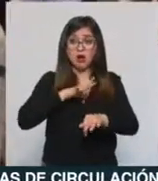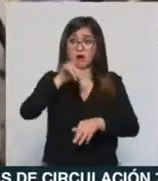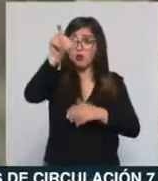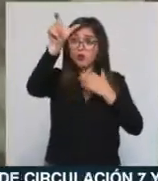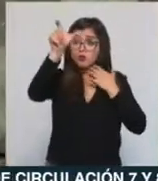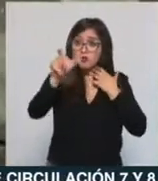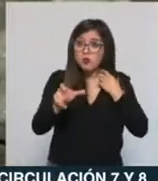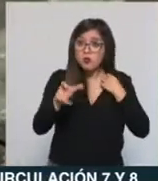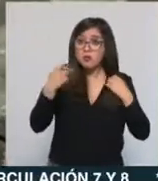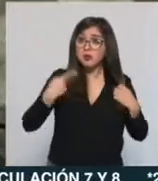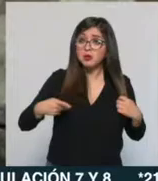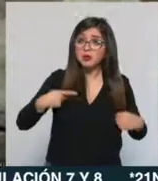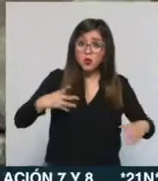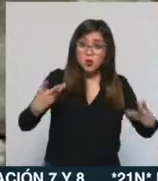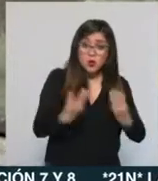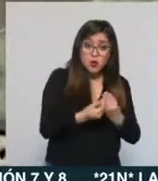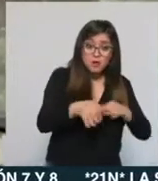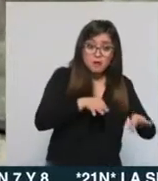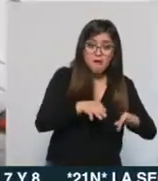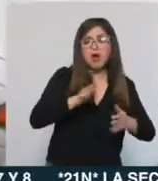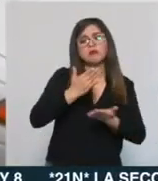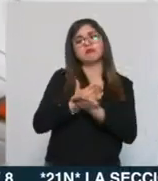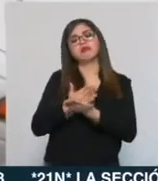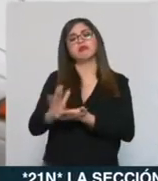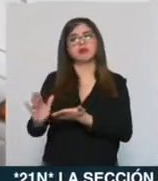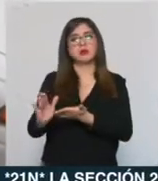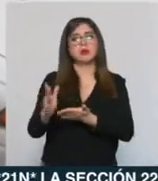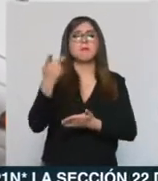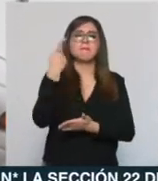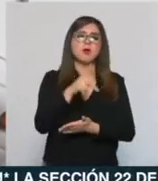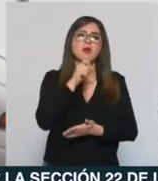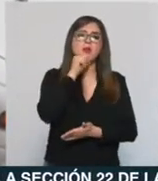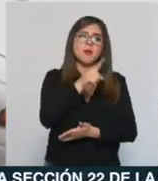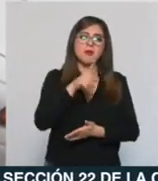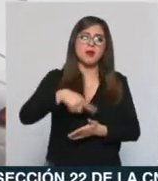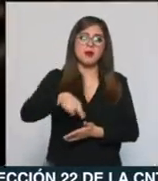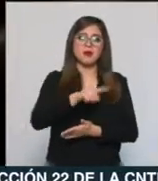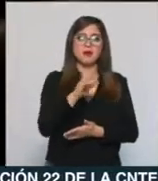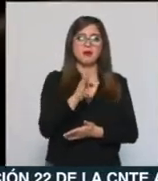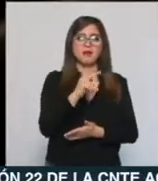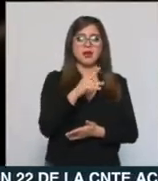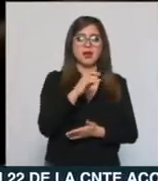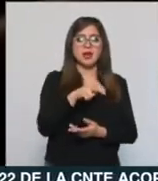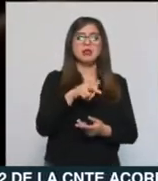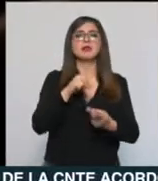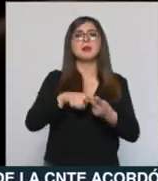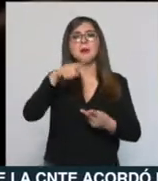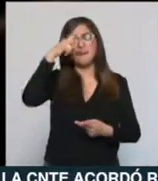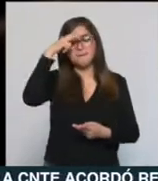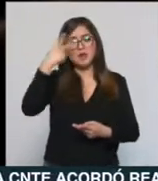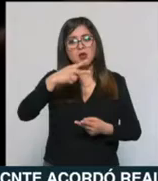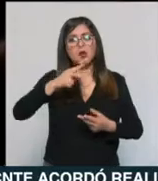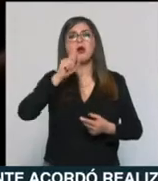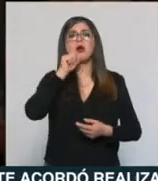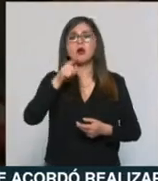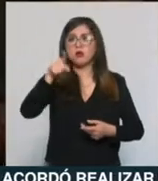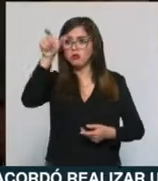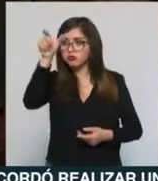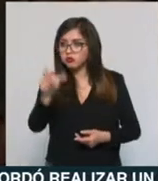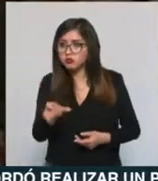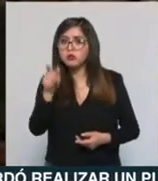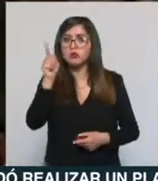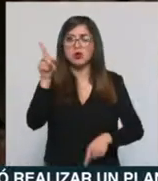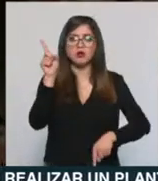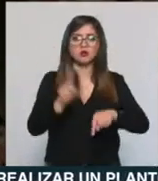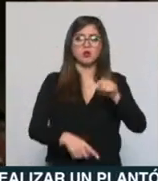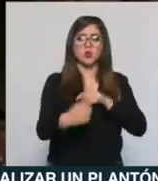este movimiento. Y también como congruencia, pues Freelance Frontline México pues separa de la membresía